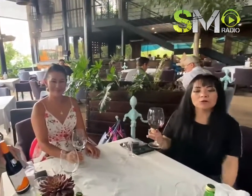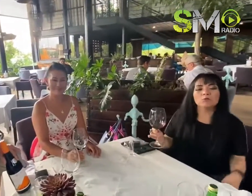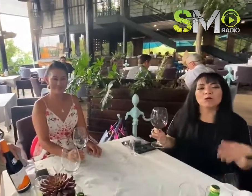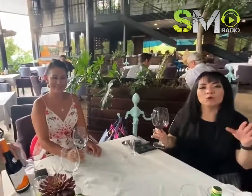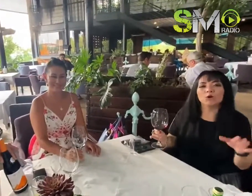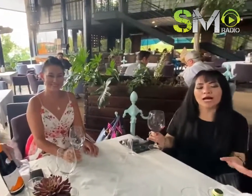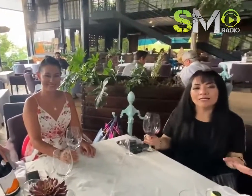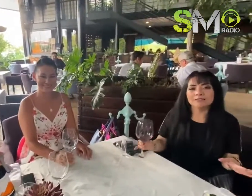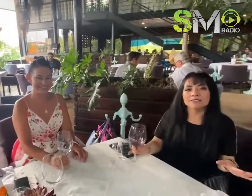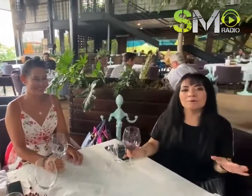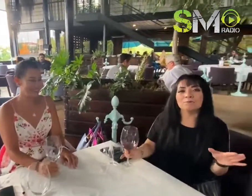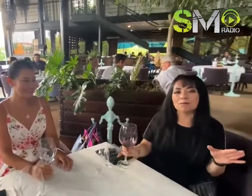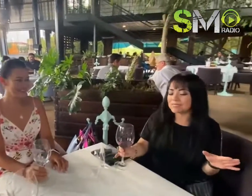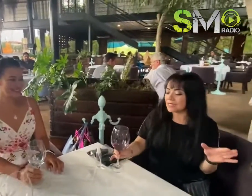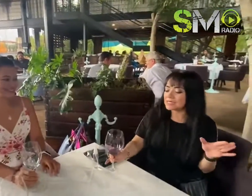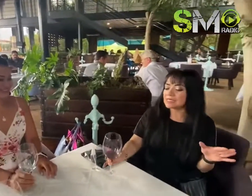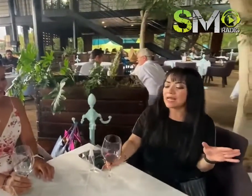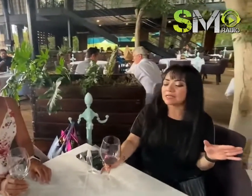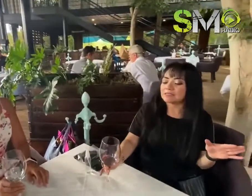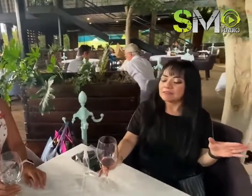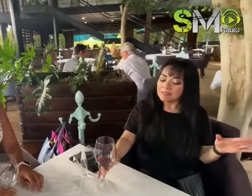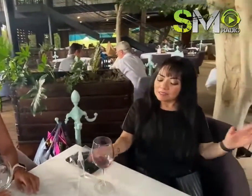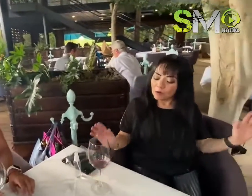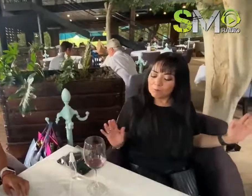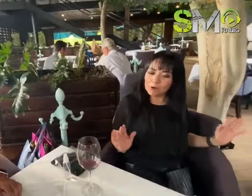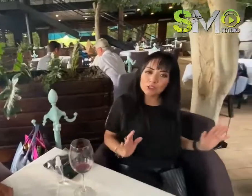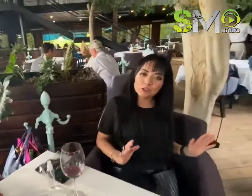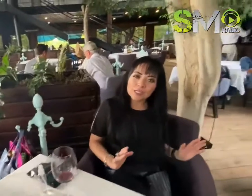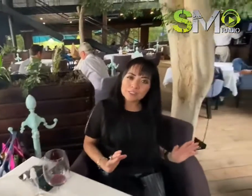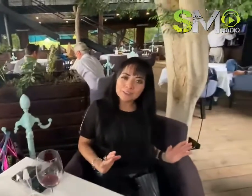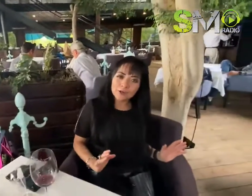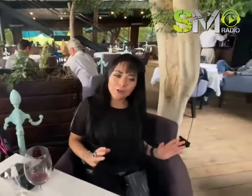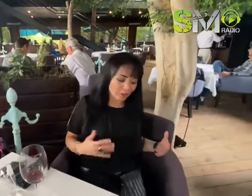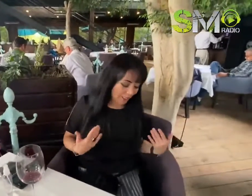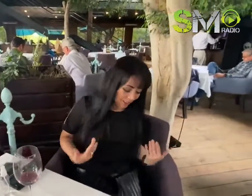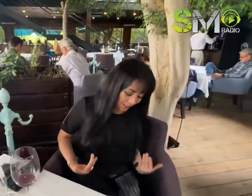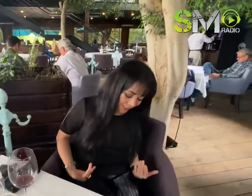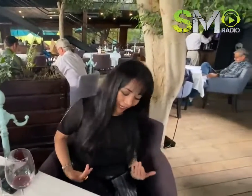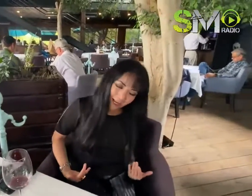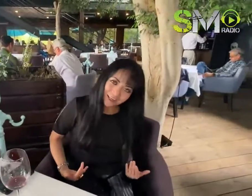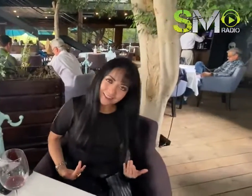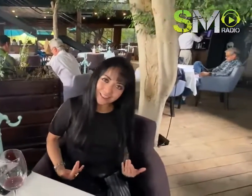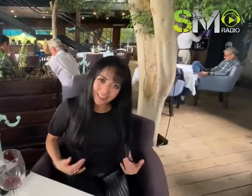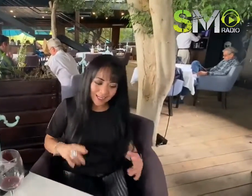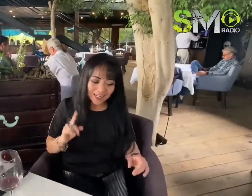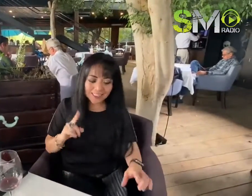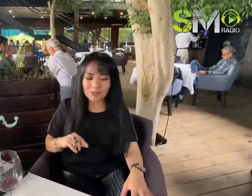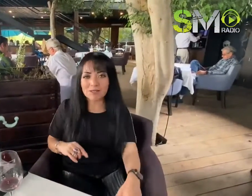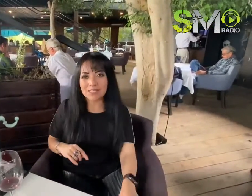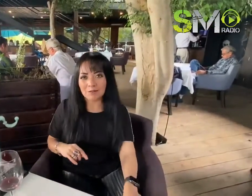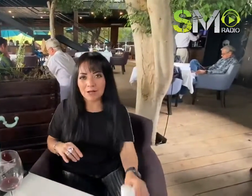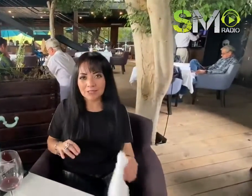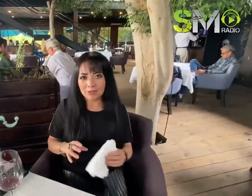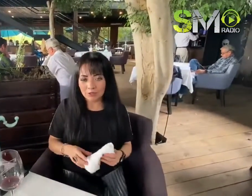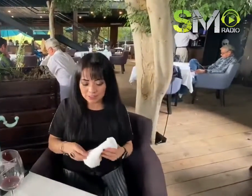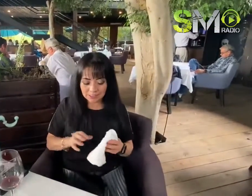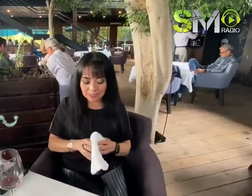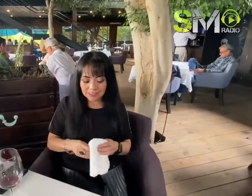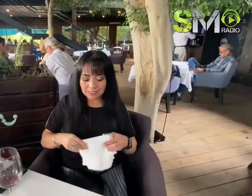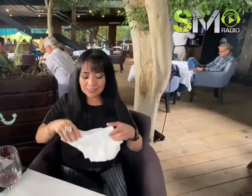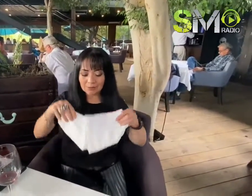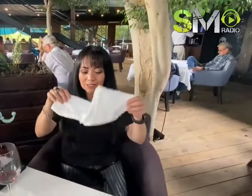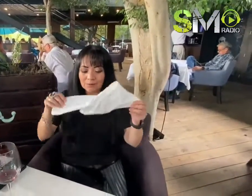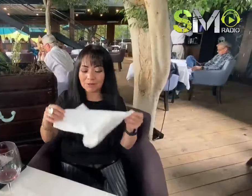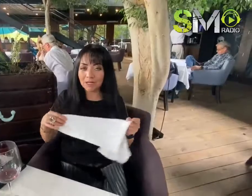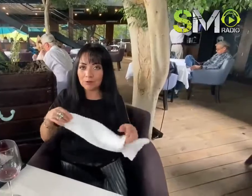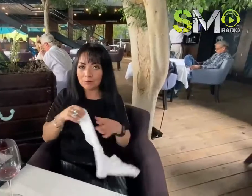que siempre en un buen lugar, siempre tienes que estar un poquito de ladito, derechita, ¿sí? Y si vas al baño y si